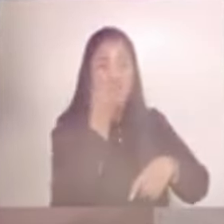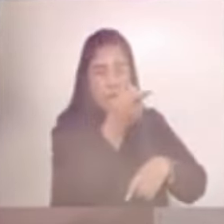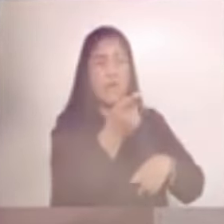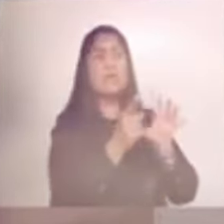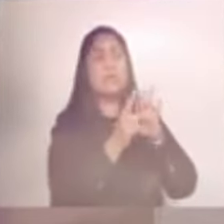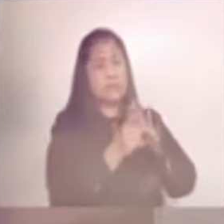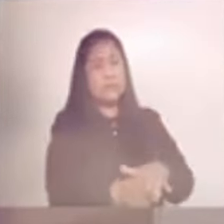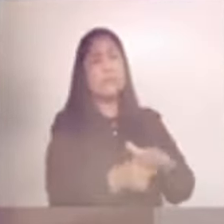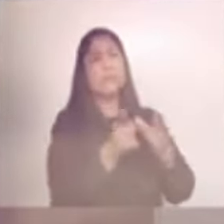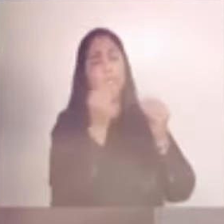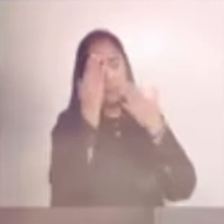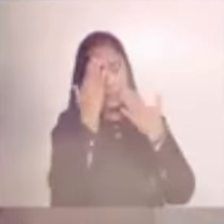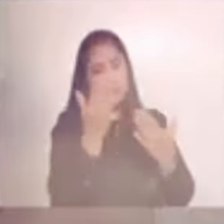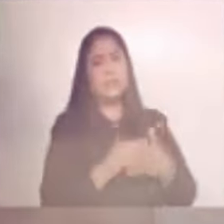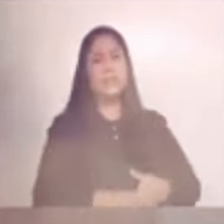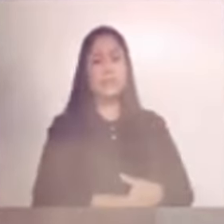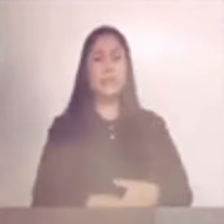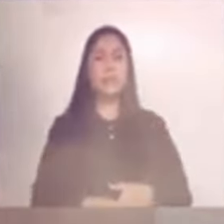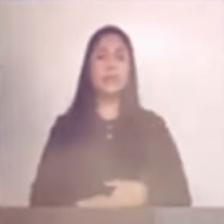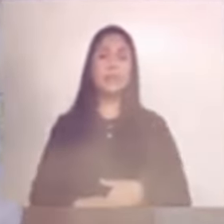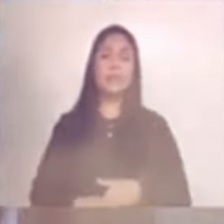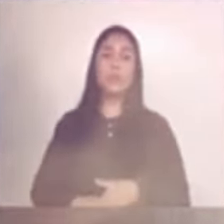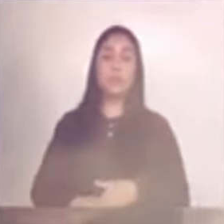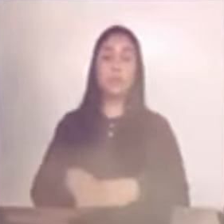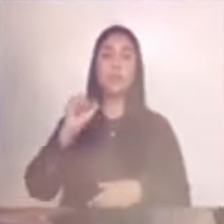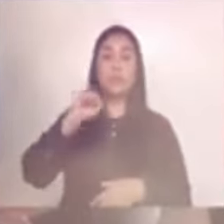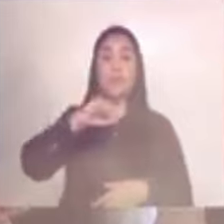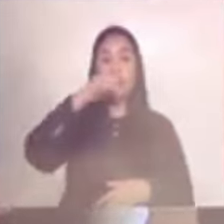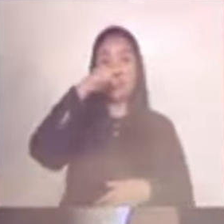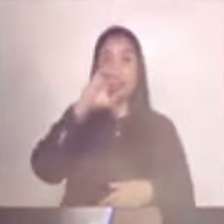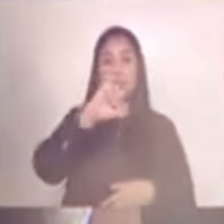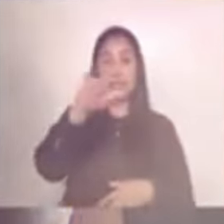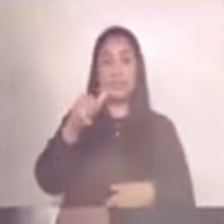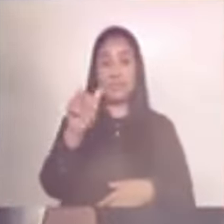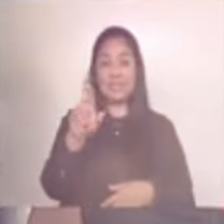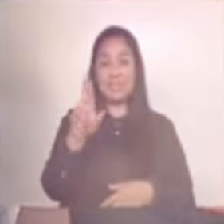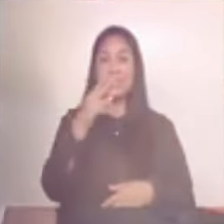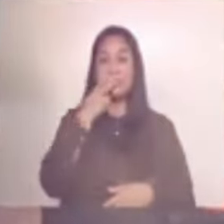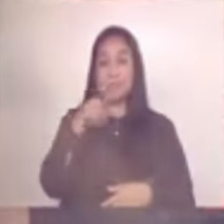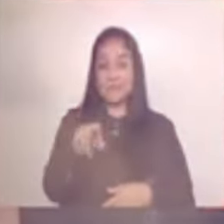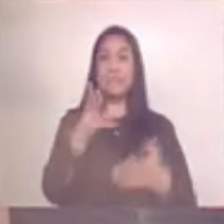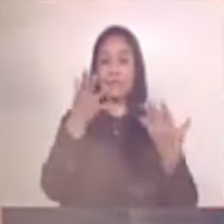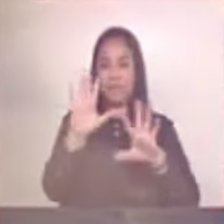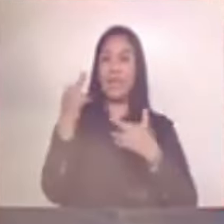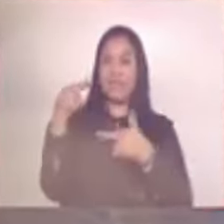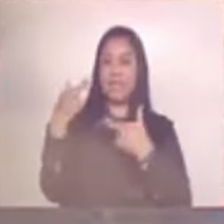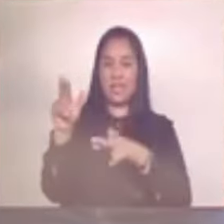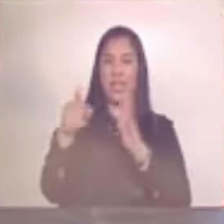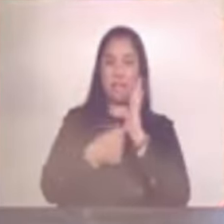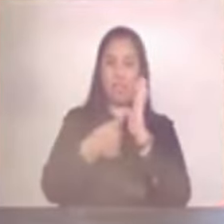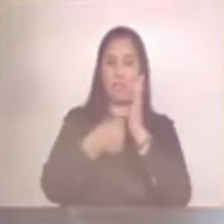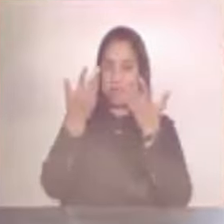lo agradeceríamos bastante. Sí, es en el Tejar Chimaltenango, precisamente, ya se ha reportado a la municipalidad